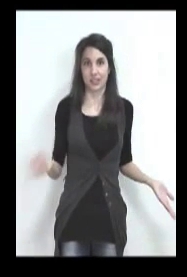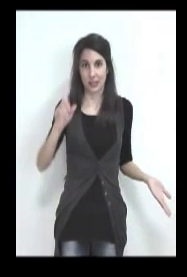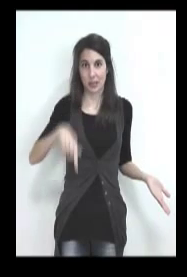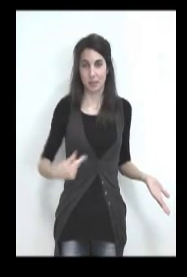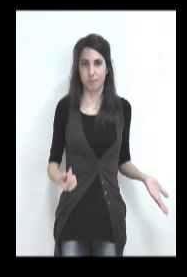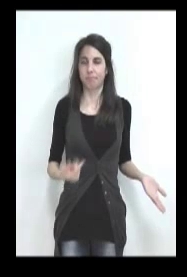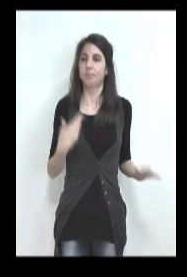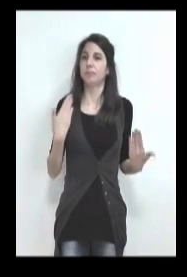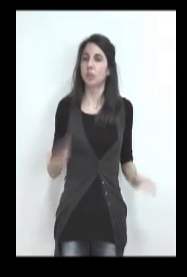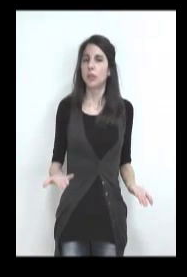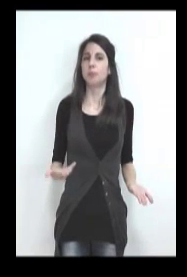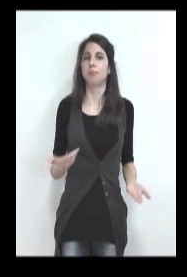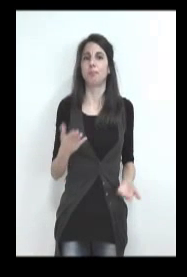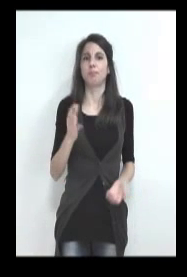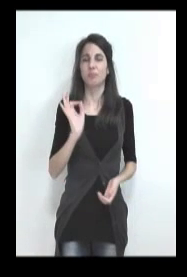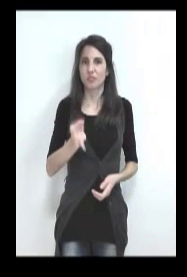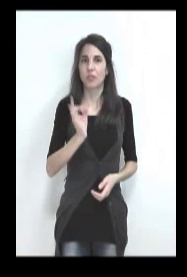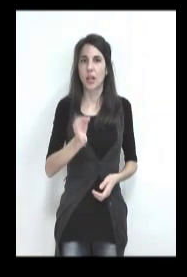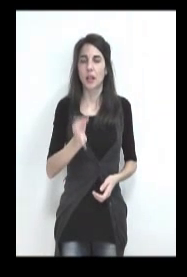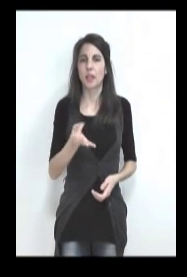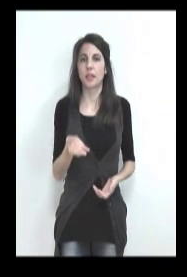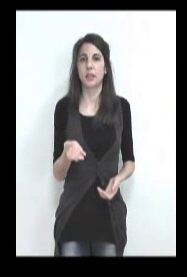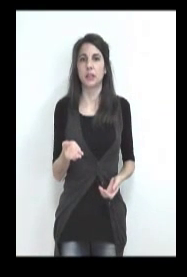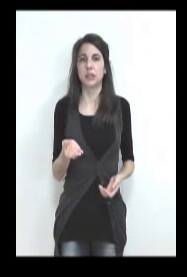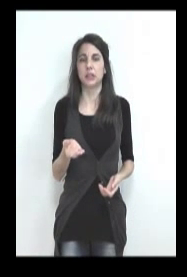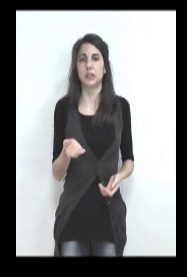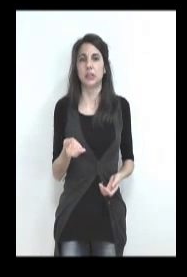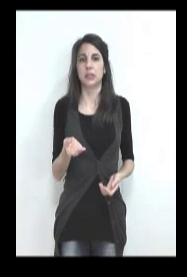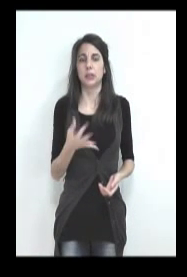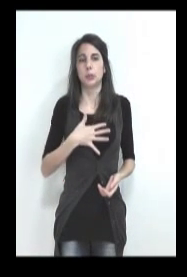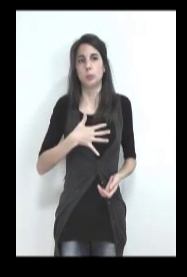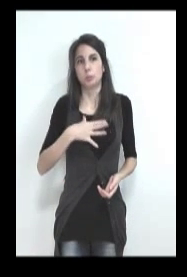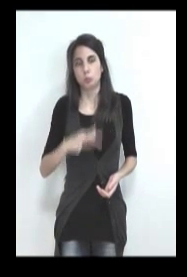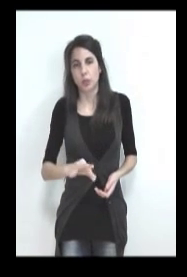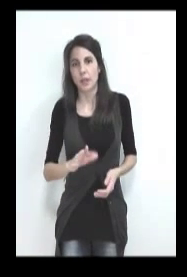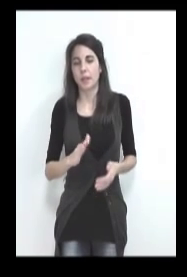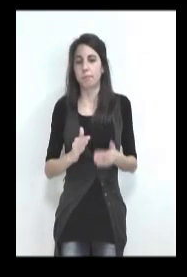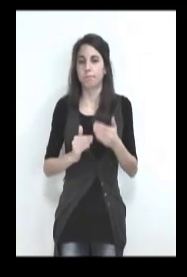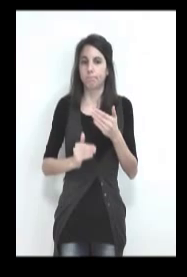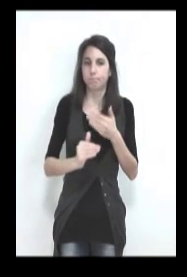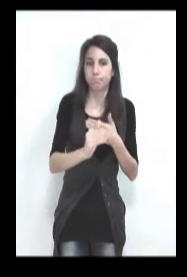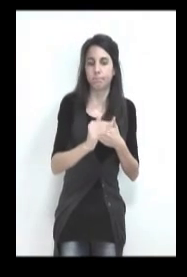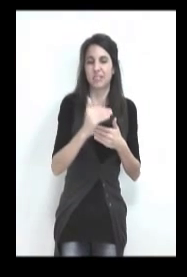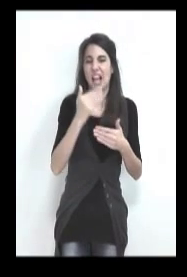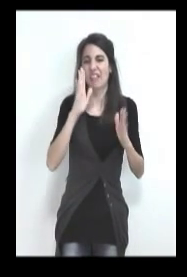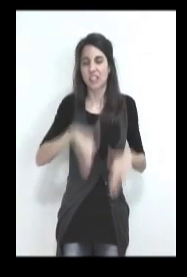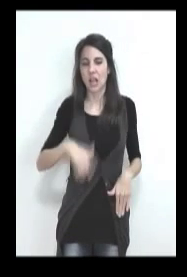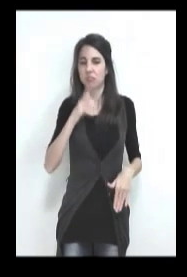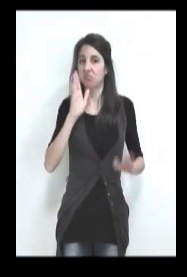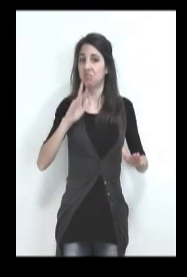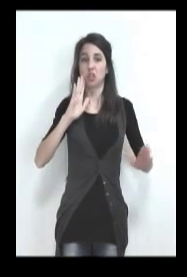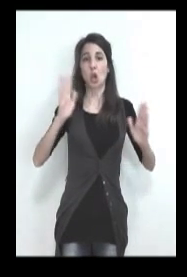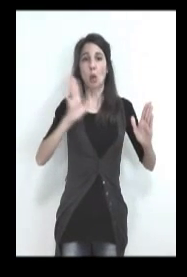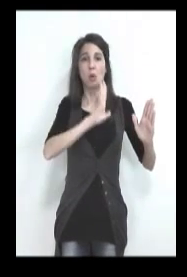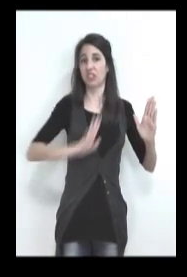Entonces sí que podemos caer en el peligro de que sea una moda y que pasado un tiempo